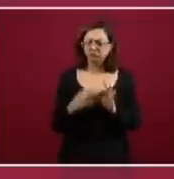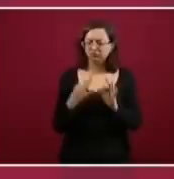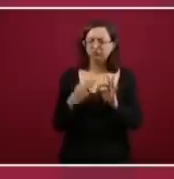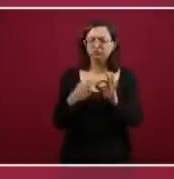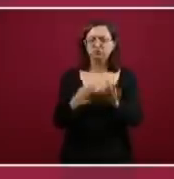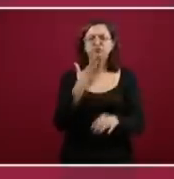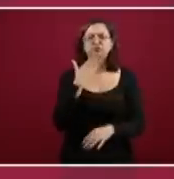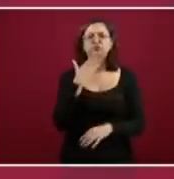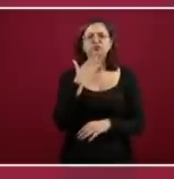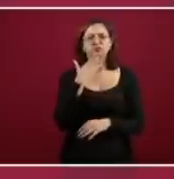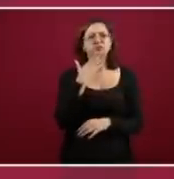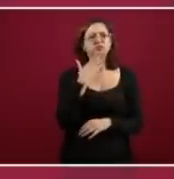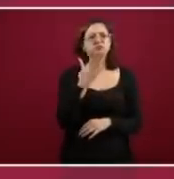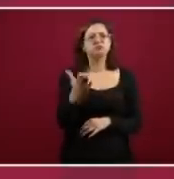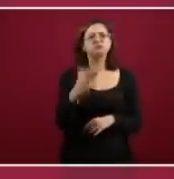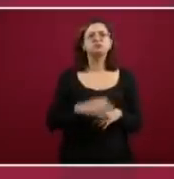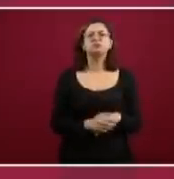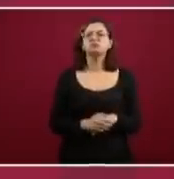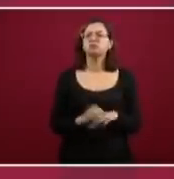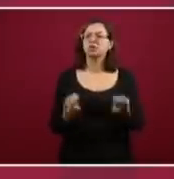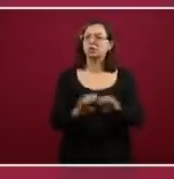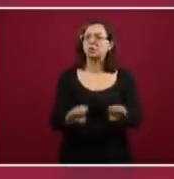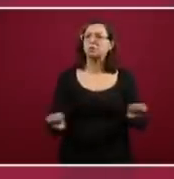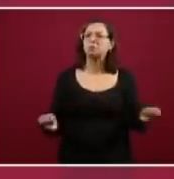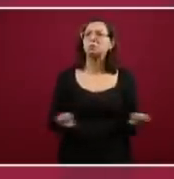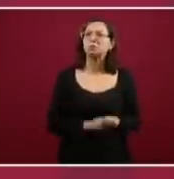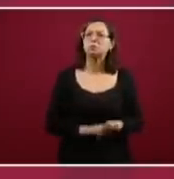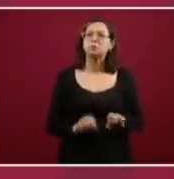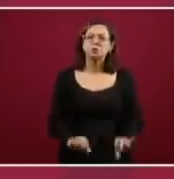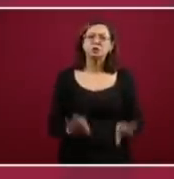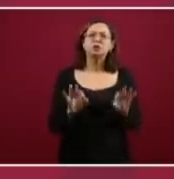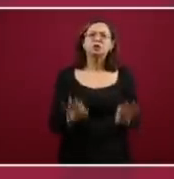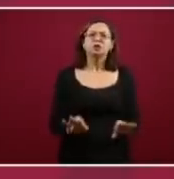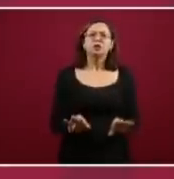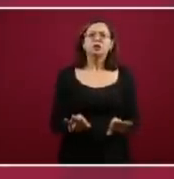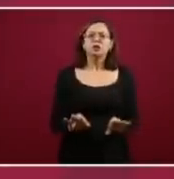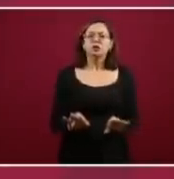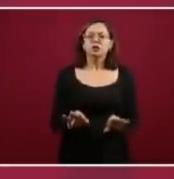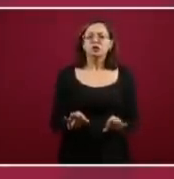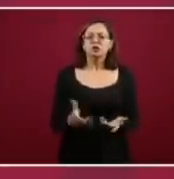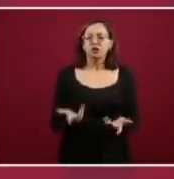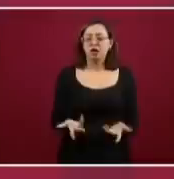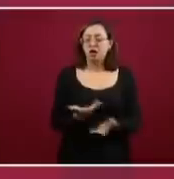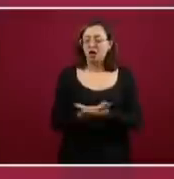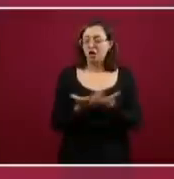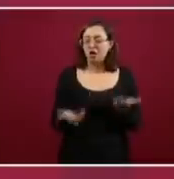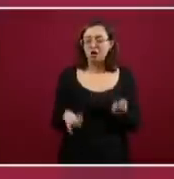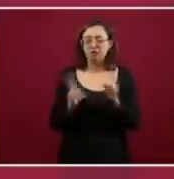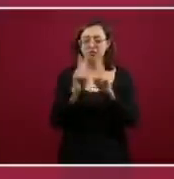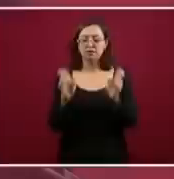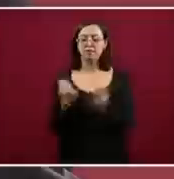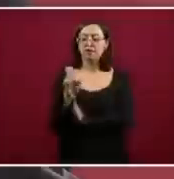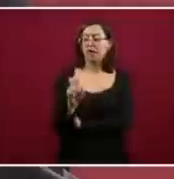es bueno el equipo ahora con esto de él así lo hago